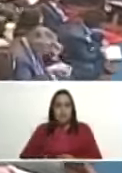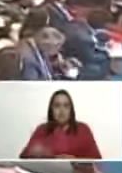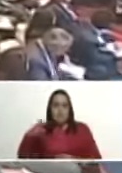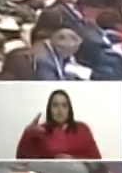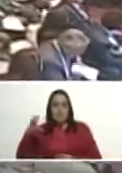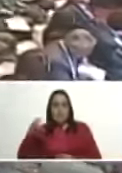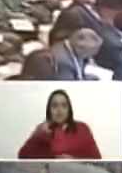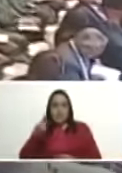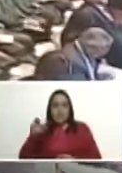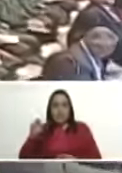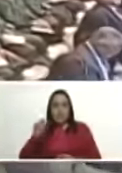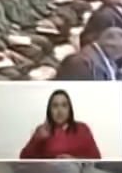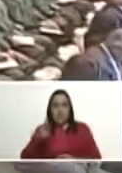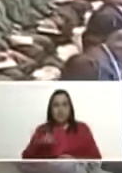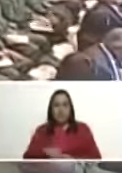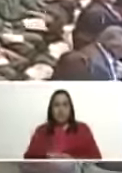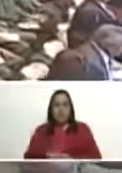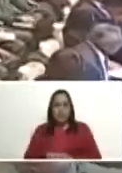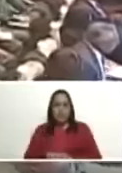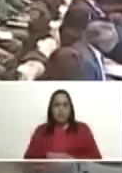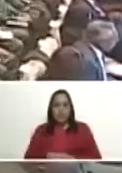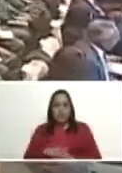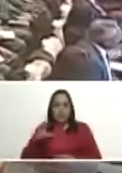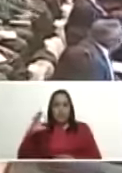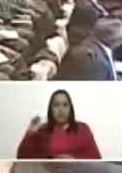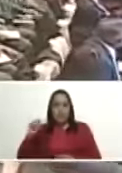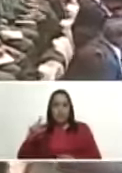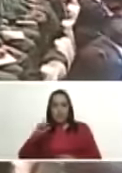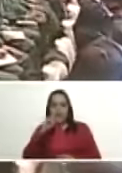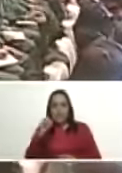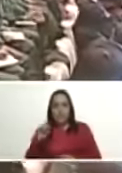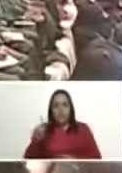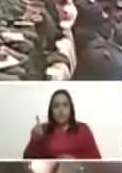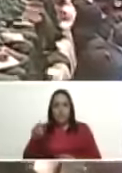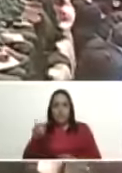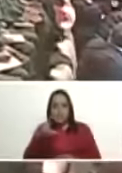Pérez, al periodista investigador Ernesto Casal,